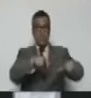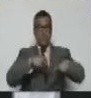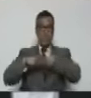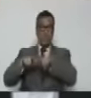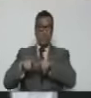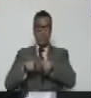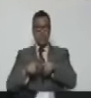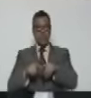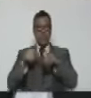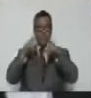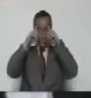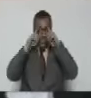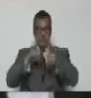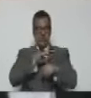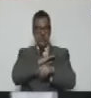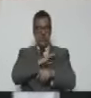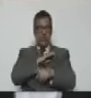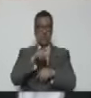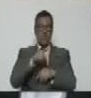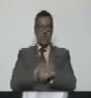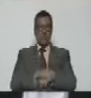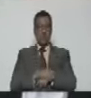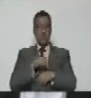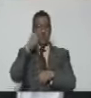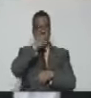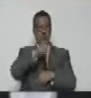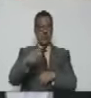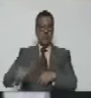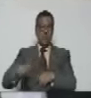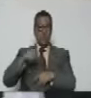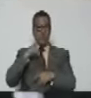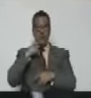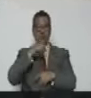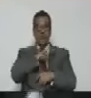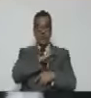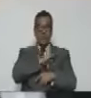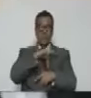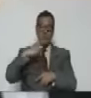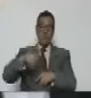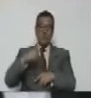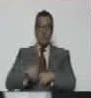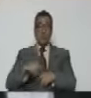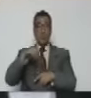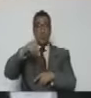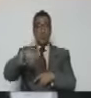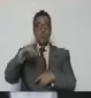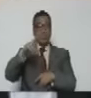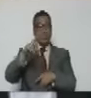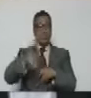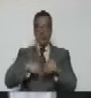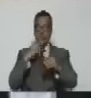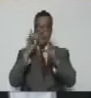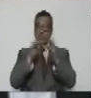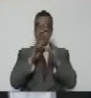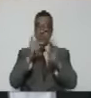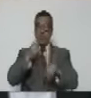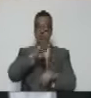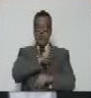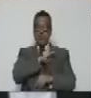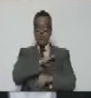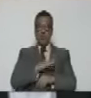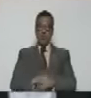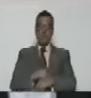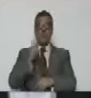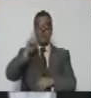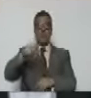la autodeterminación de los pueblos. Derecho sagrado, derecho intocable para nosotros.